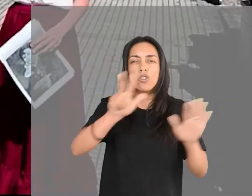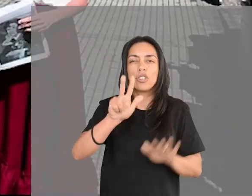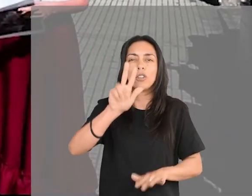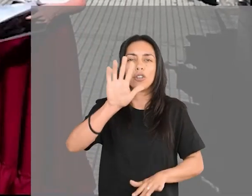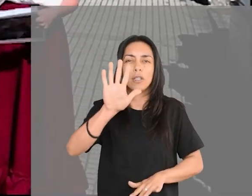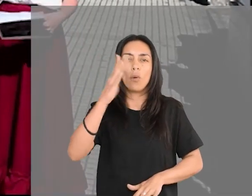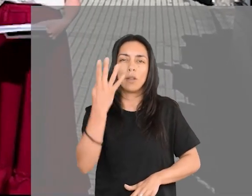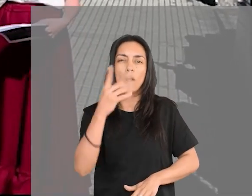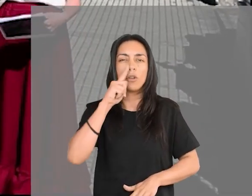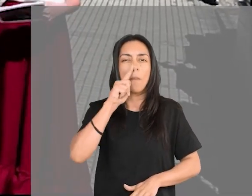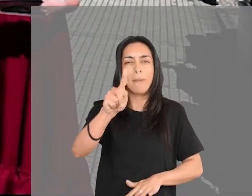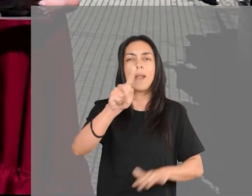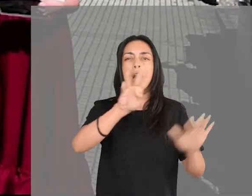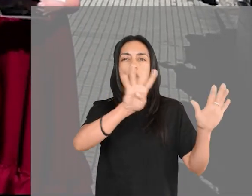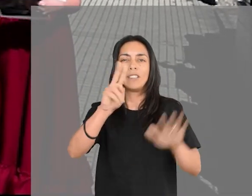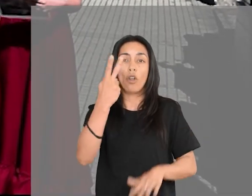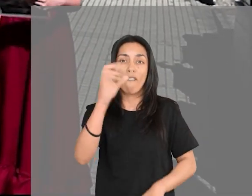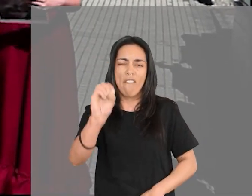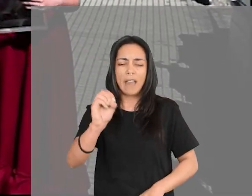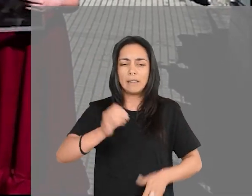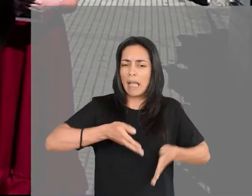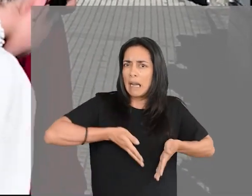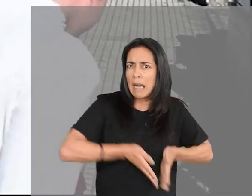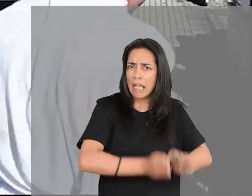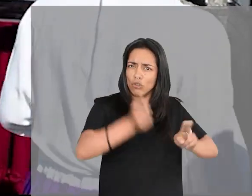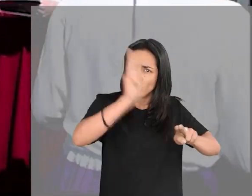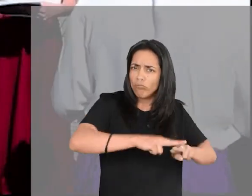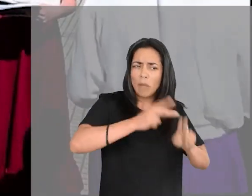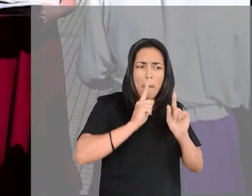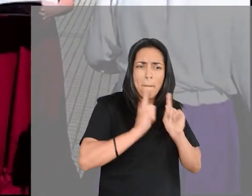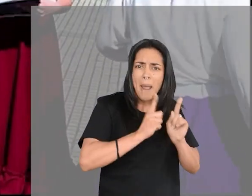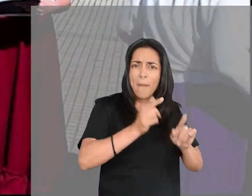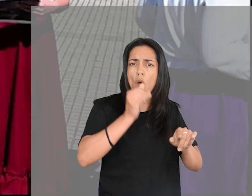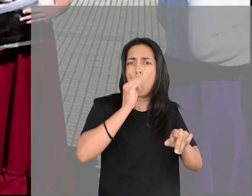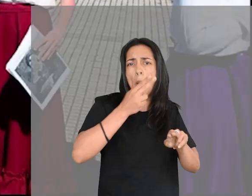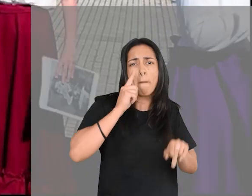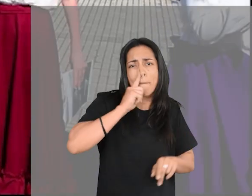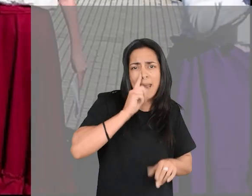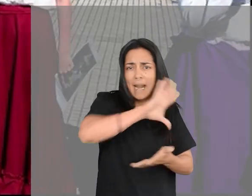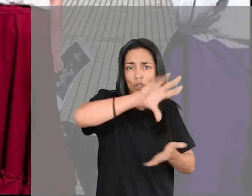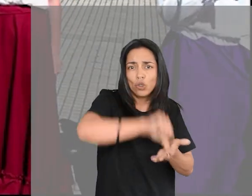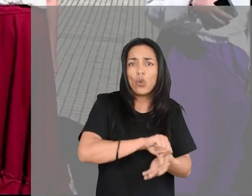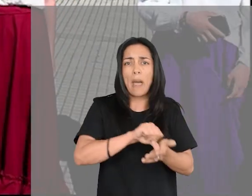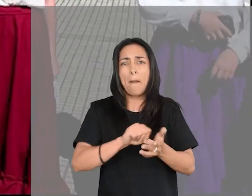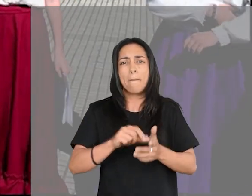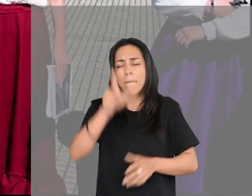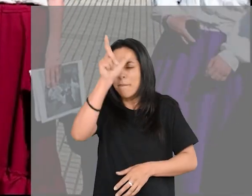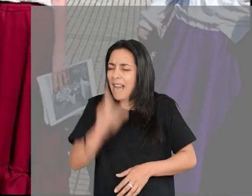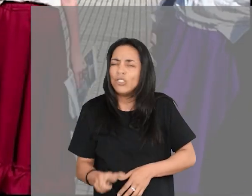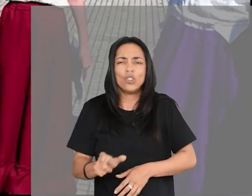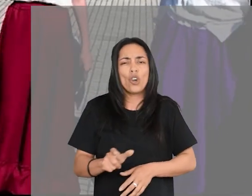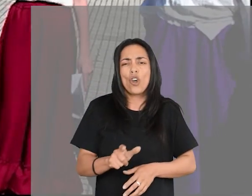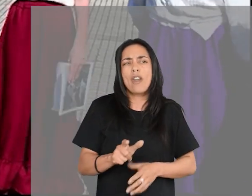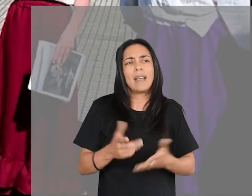1854 y 1920. Nació y murió en Minas, Uruguay. Era una persona muy modesta que se negaba a abandonar su